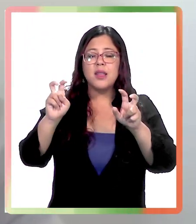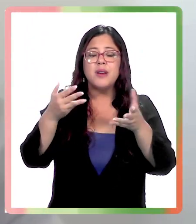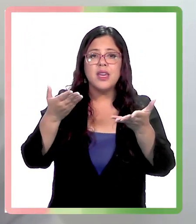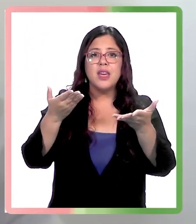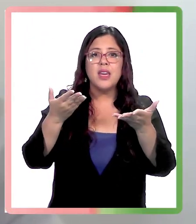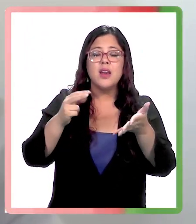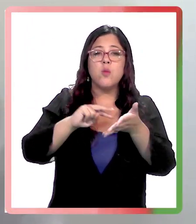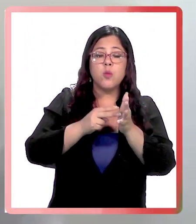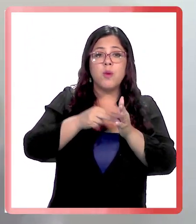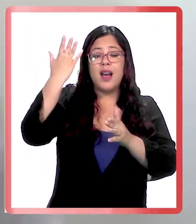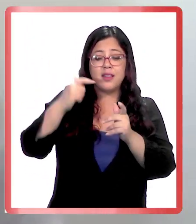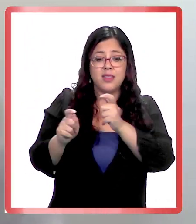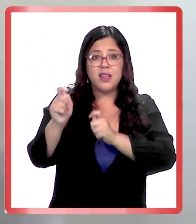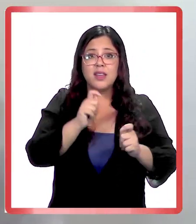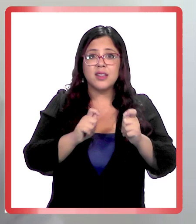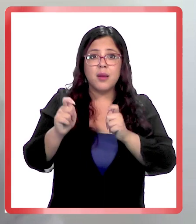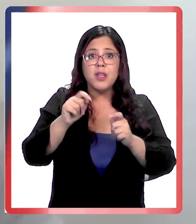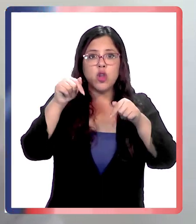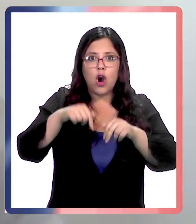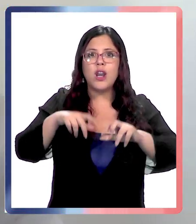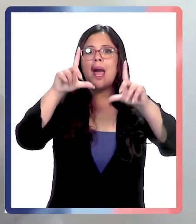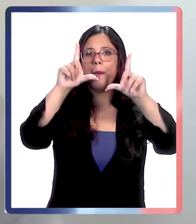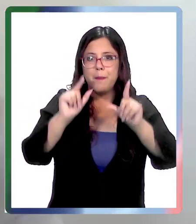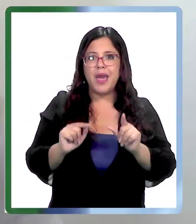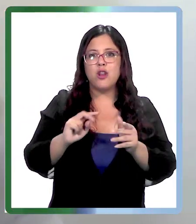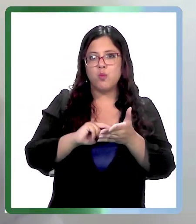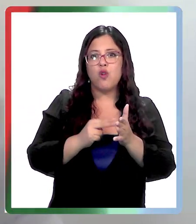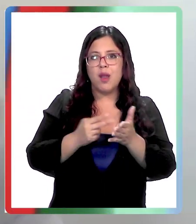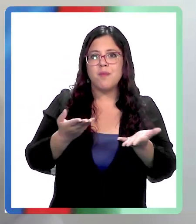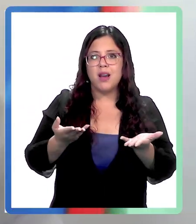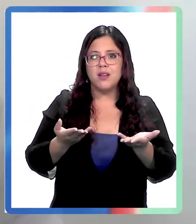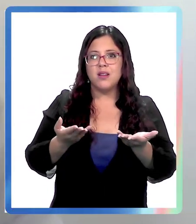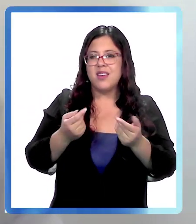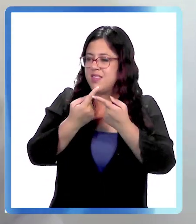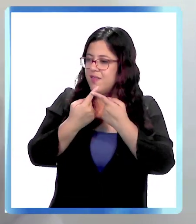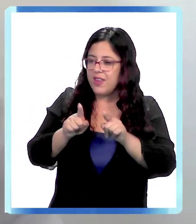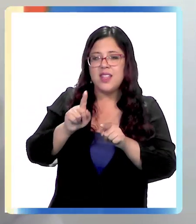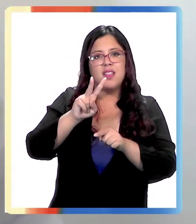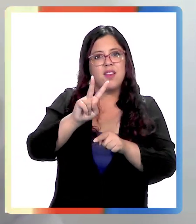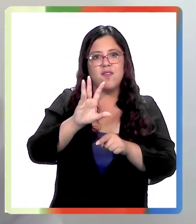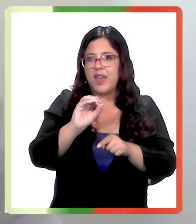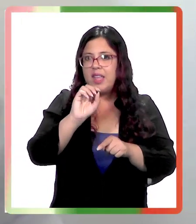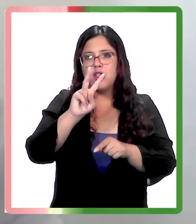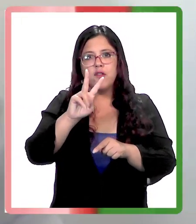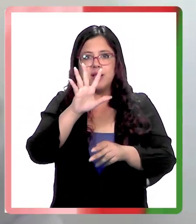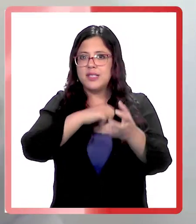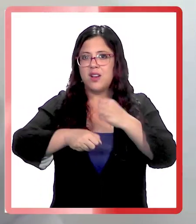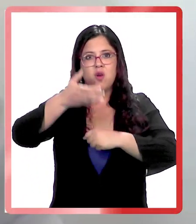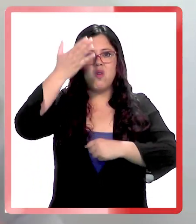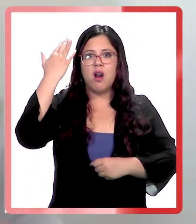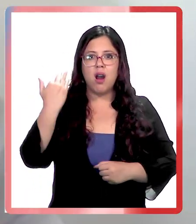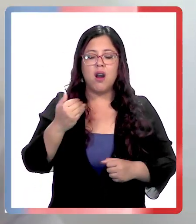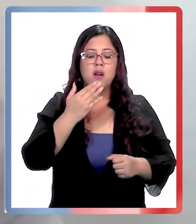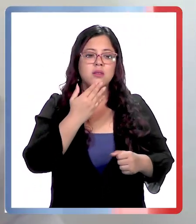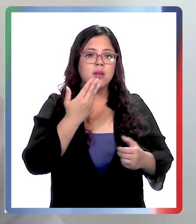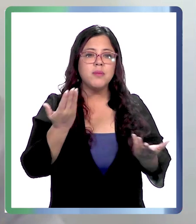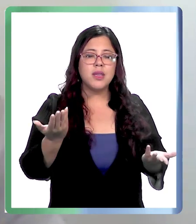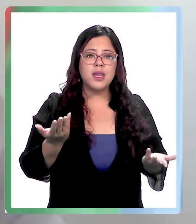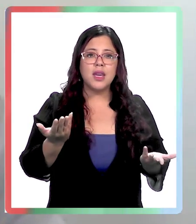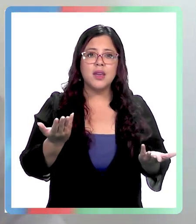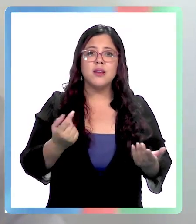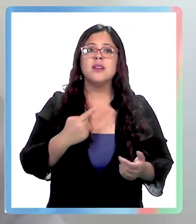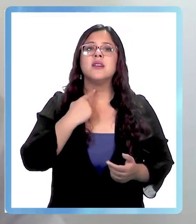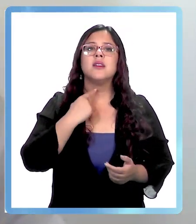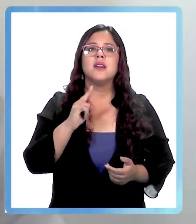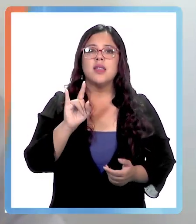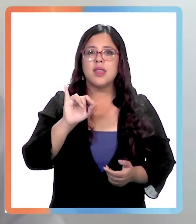complicaciones derivadas de ese tipo de tratamiento son mucho menores que las que veíamos hace 20 o 25 años. Y en cuanto a